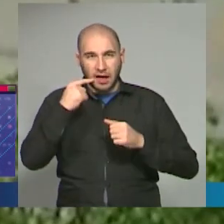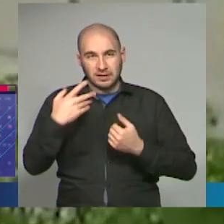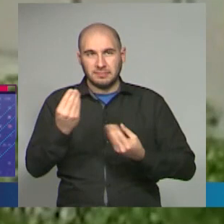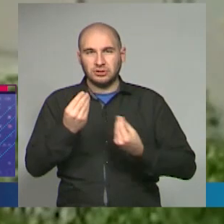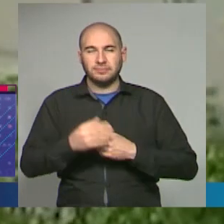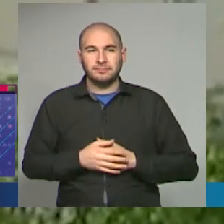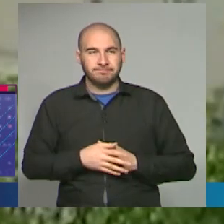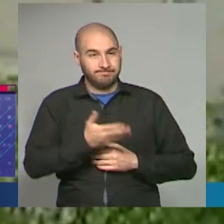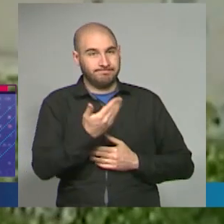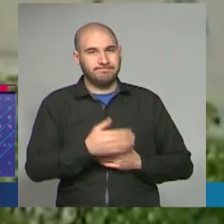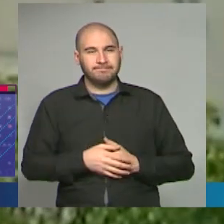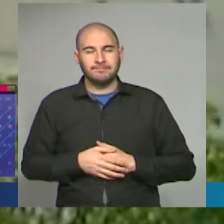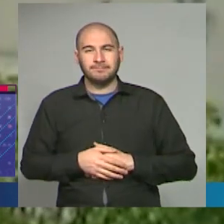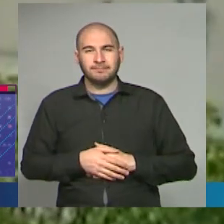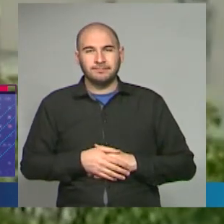que sucedía, ¿te parece? Vale.